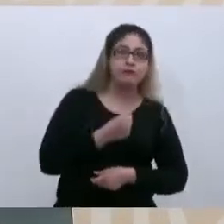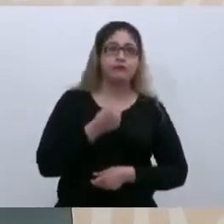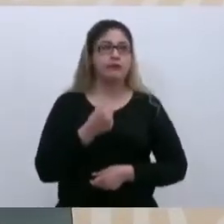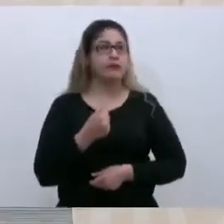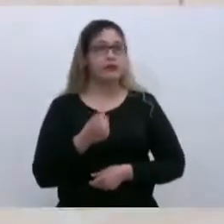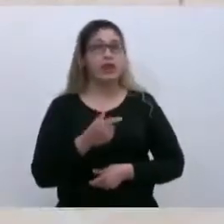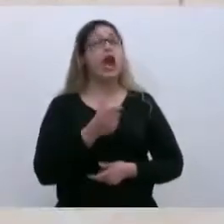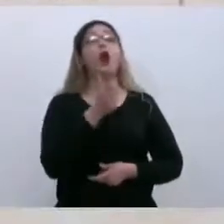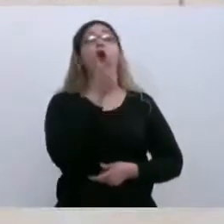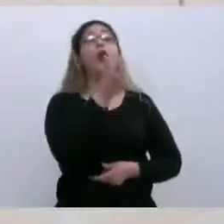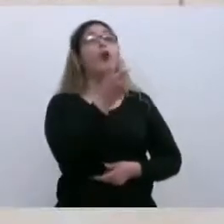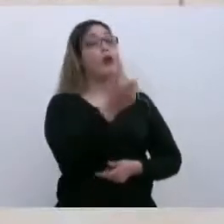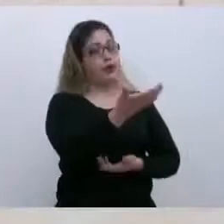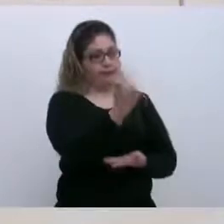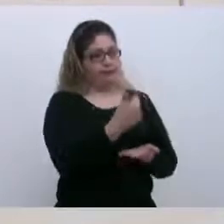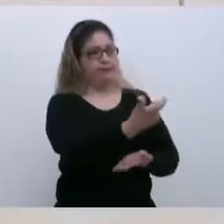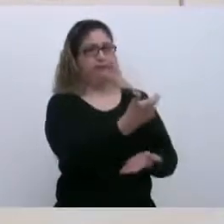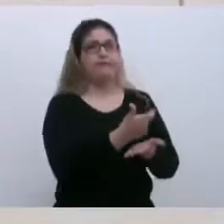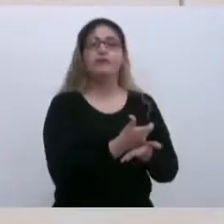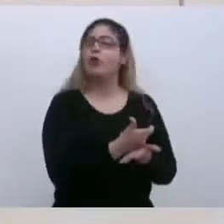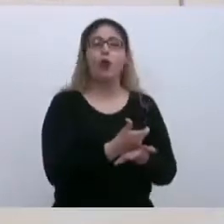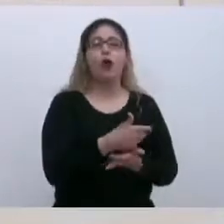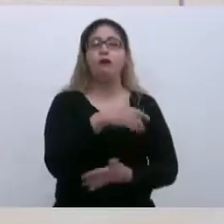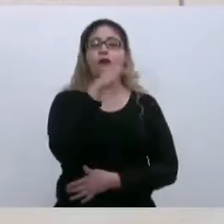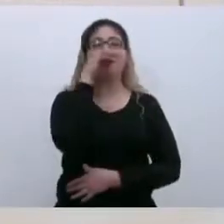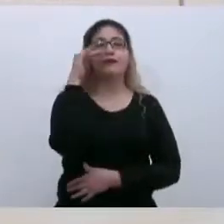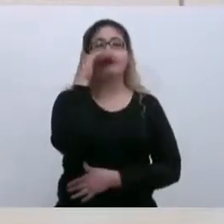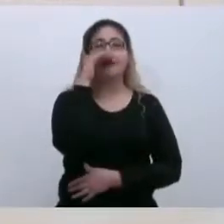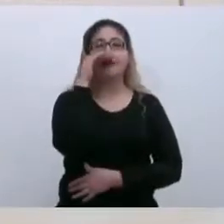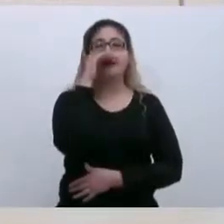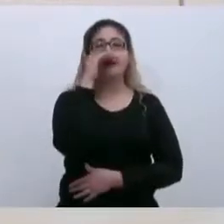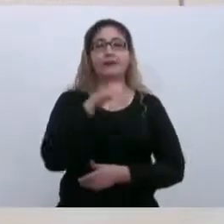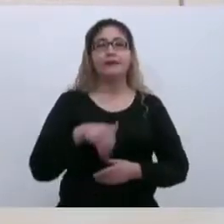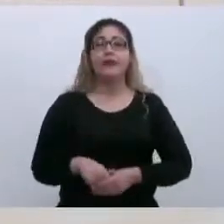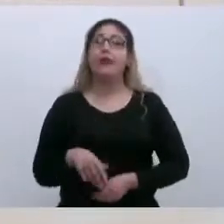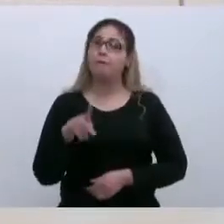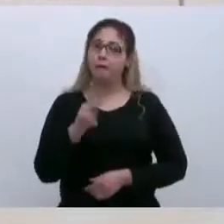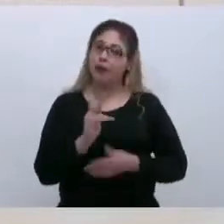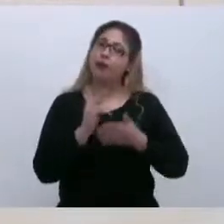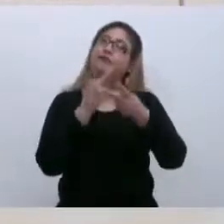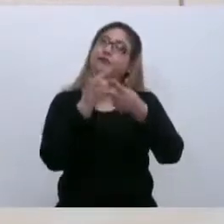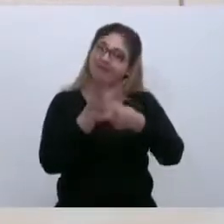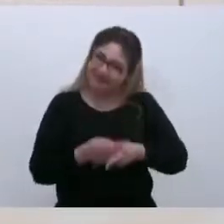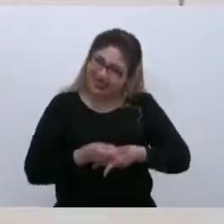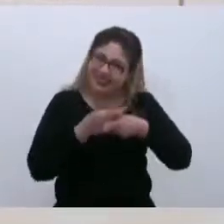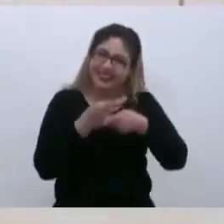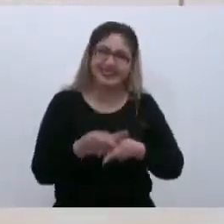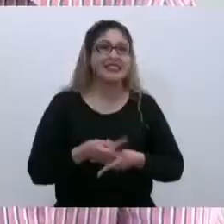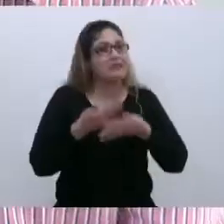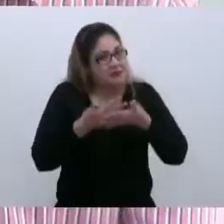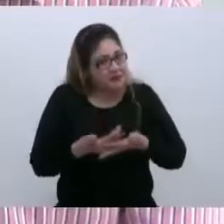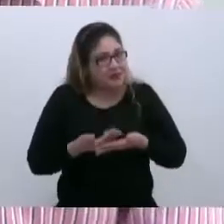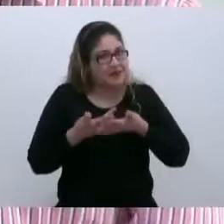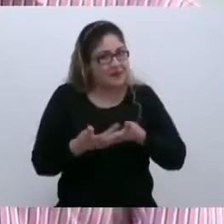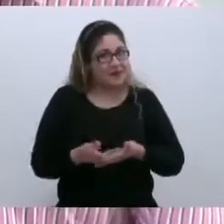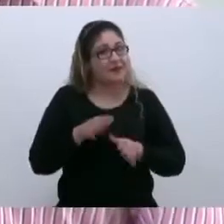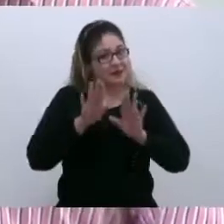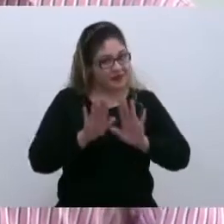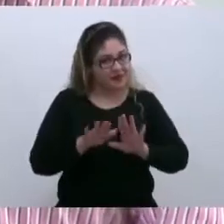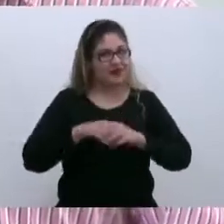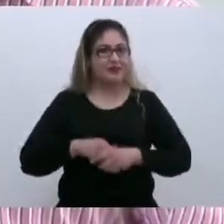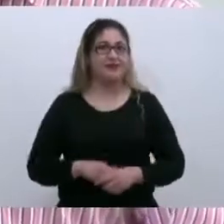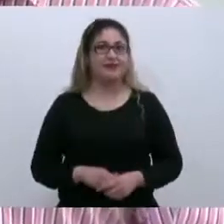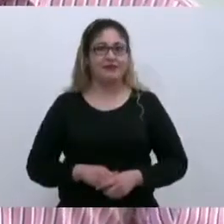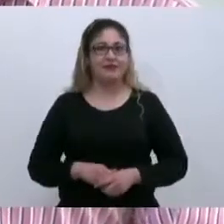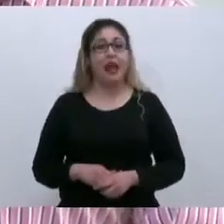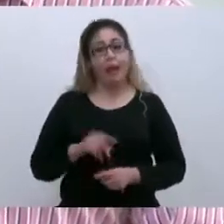gratuita, nada más cuando nos toque, porque empezamos vacunando